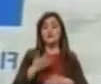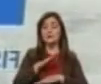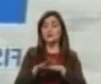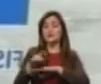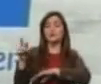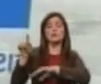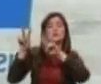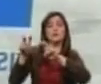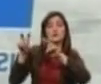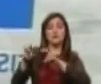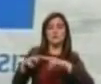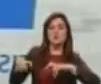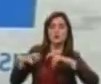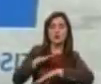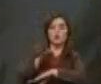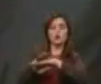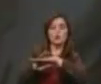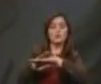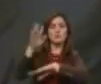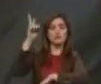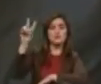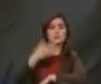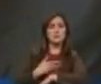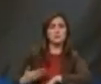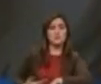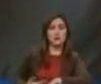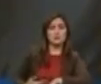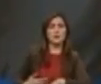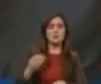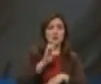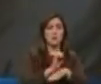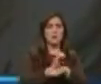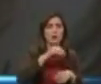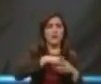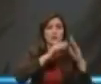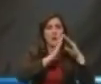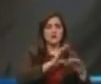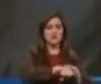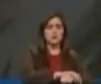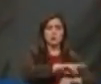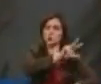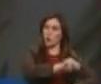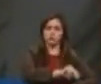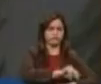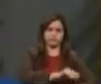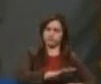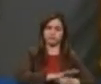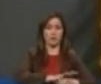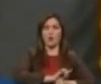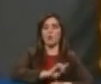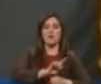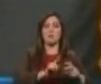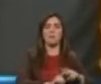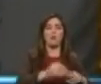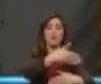sobre glass es insuficiente el jugador no basta el arresto domiciliario la prohibición de salida porque se fugan por